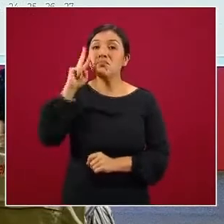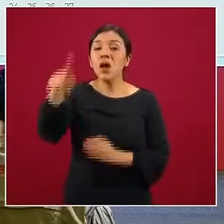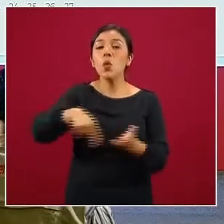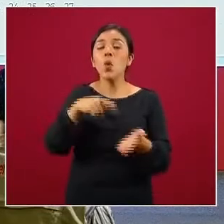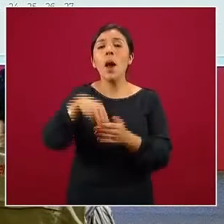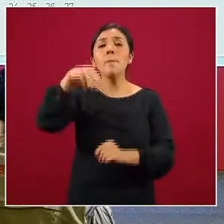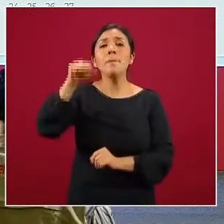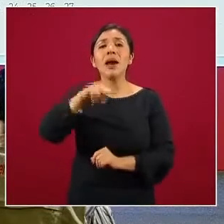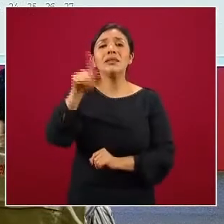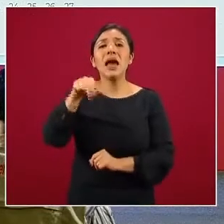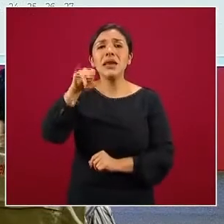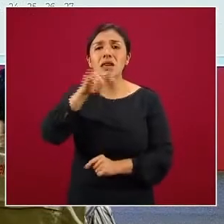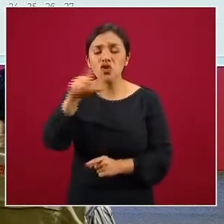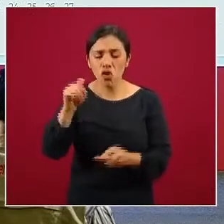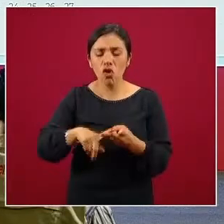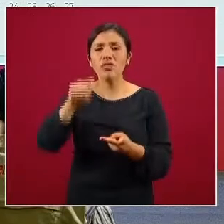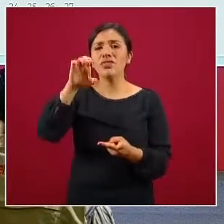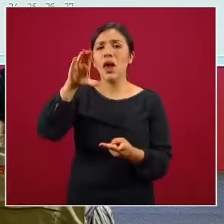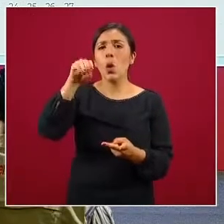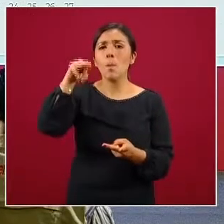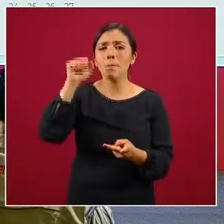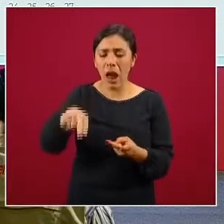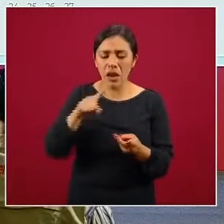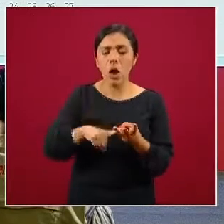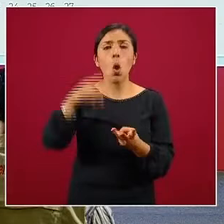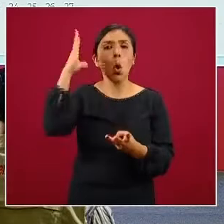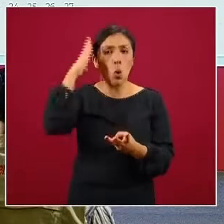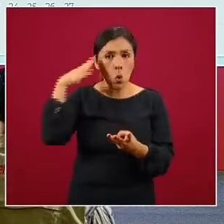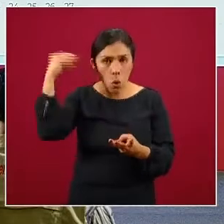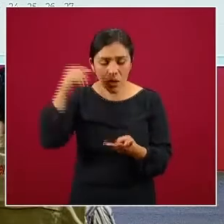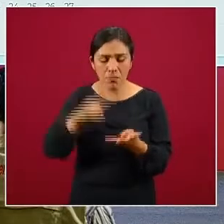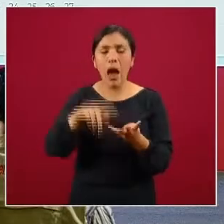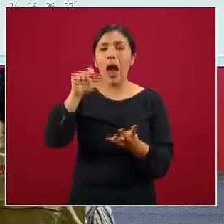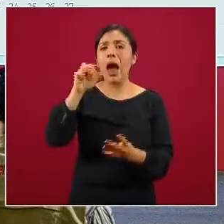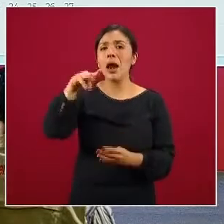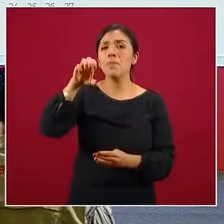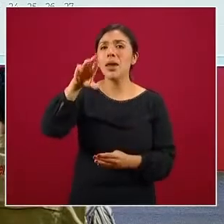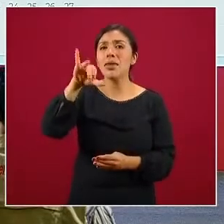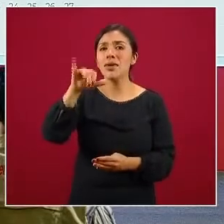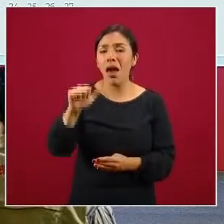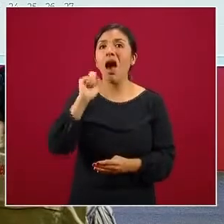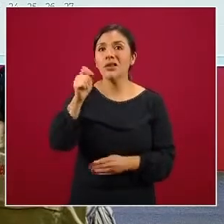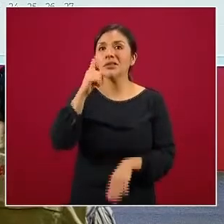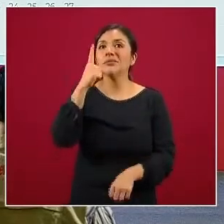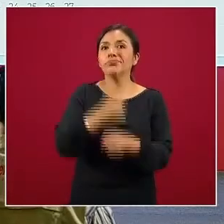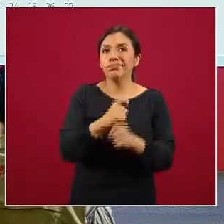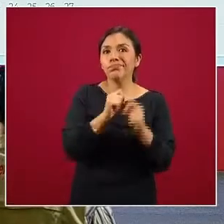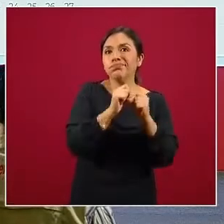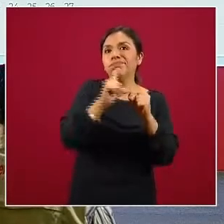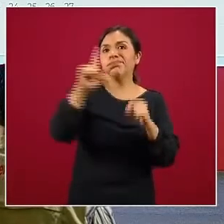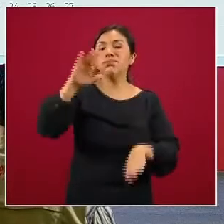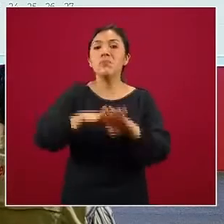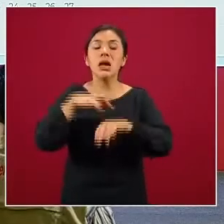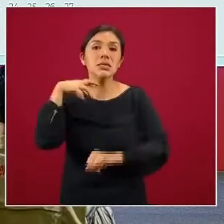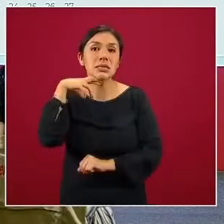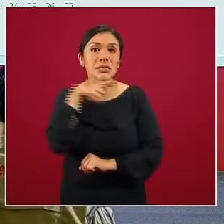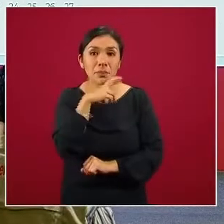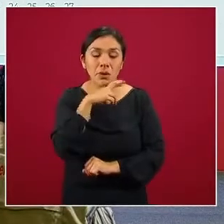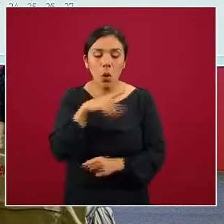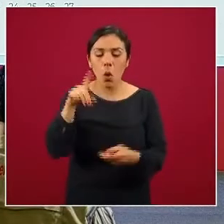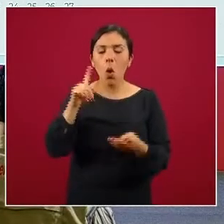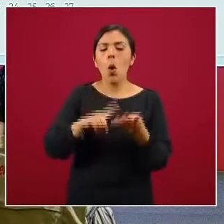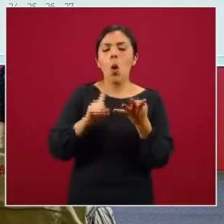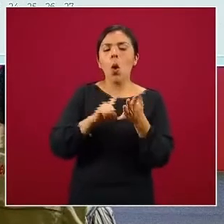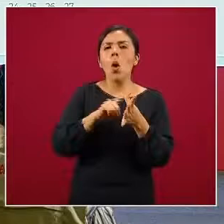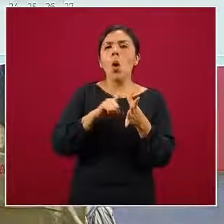Manzanillo, Tecomán, el propio municipio de Colima y Armería van en los crecimientos más rápidos. Villa de